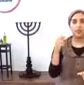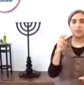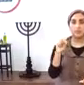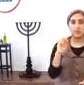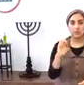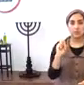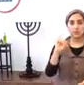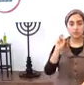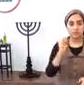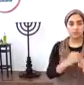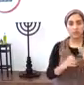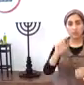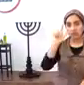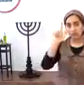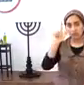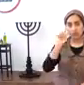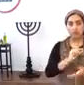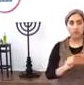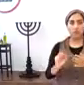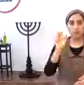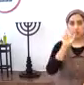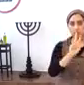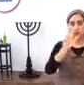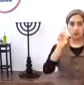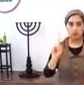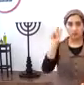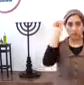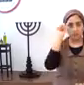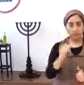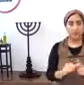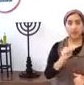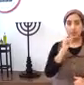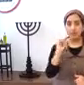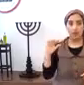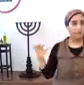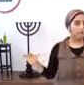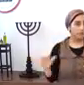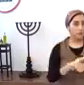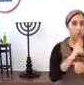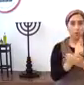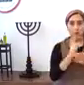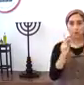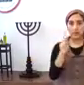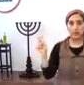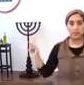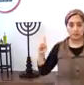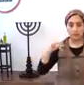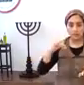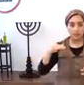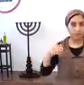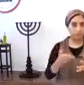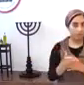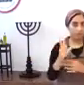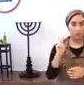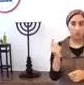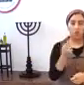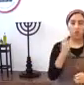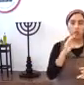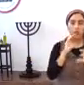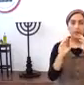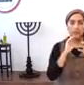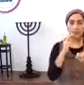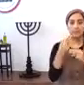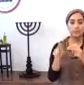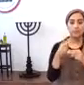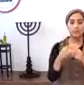21. en el verso 31. Recuerden, no es el estudio de la parasha. No. Son